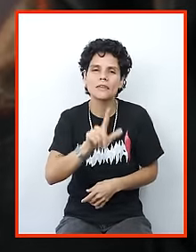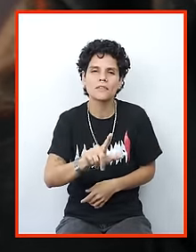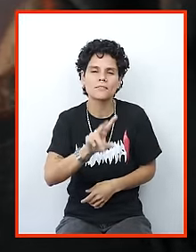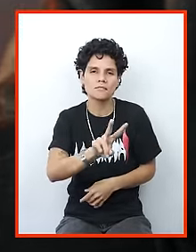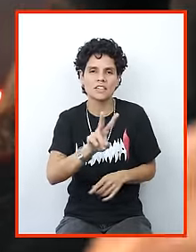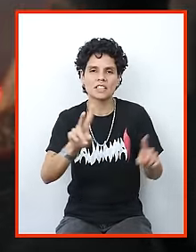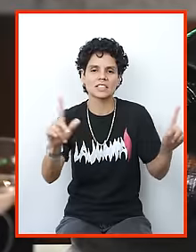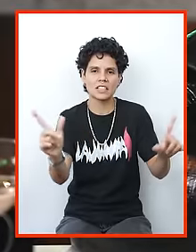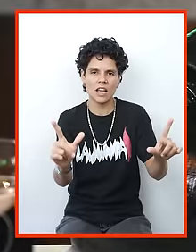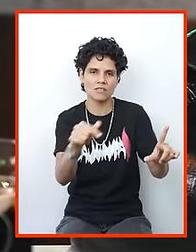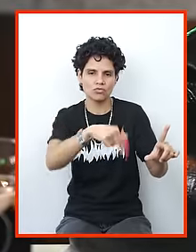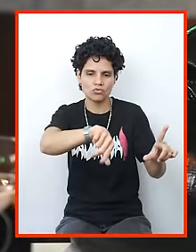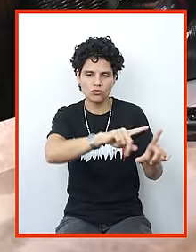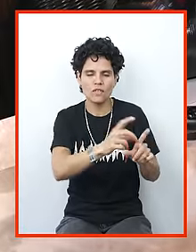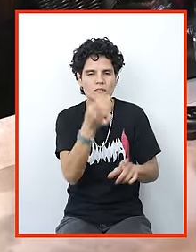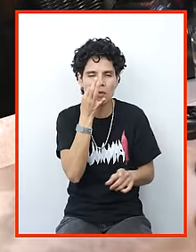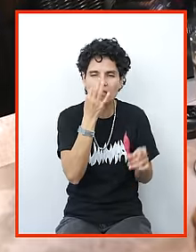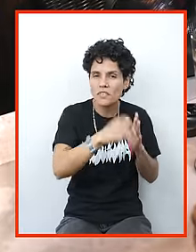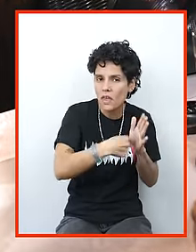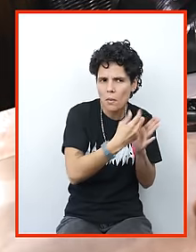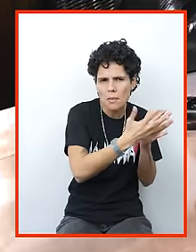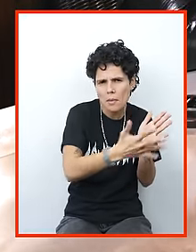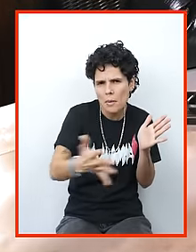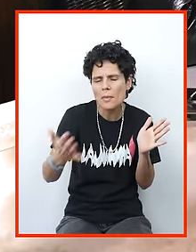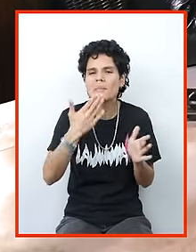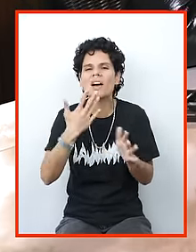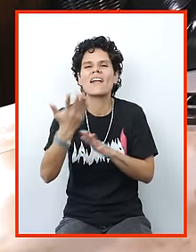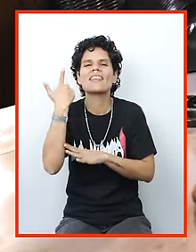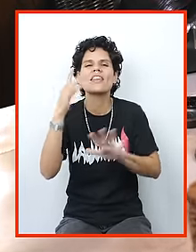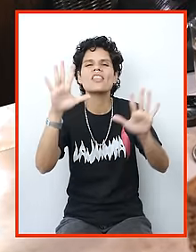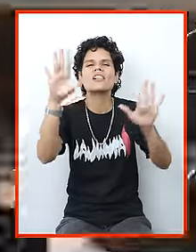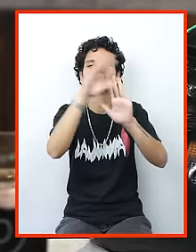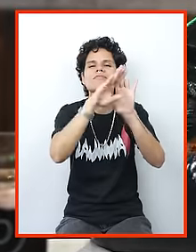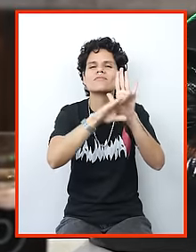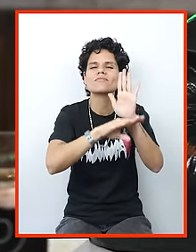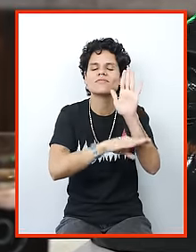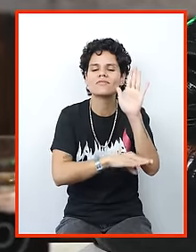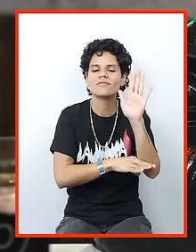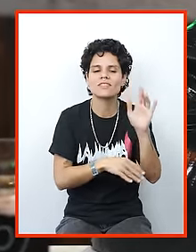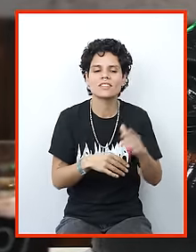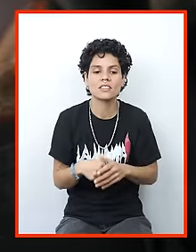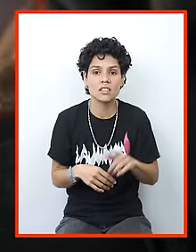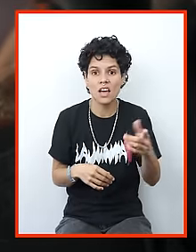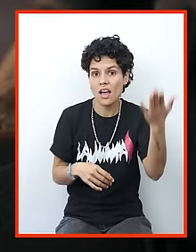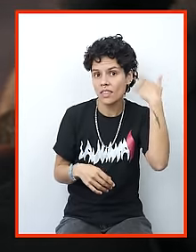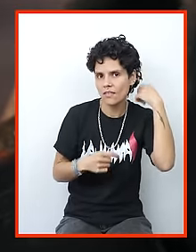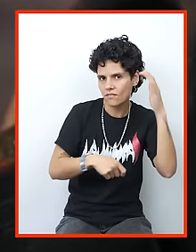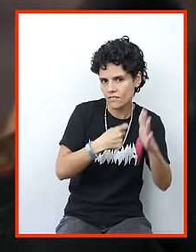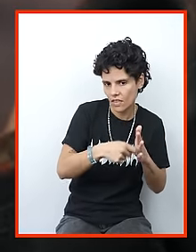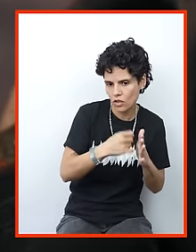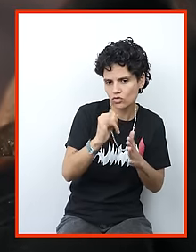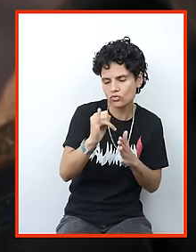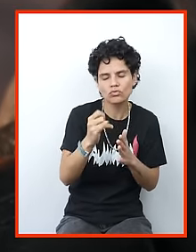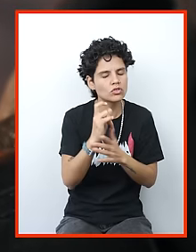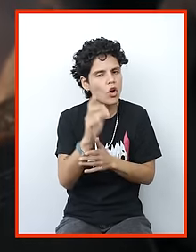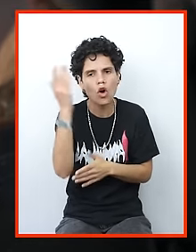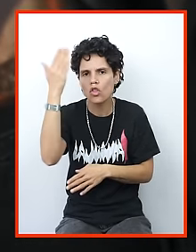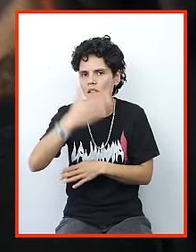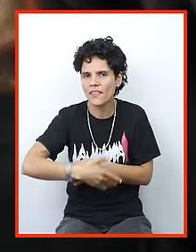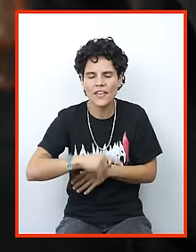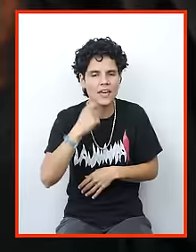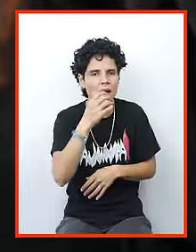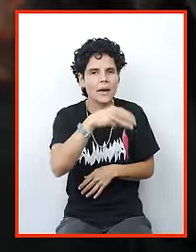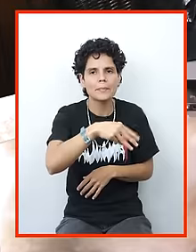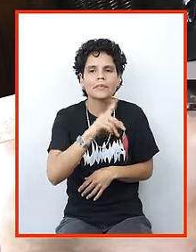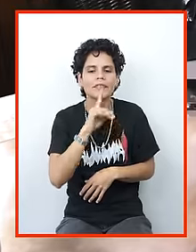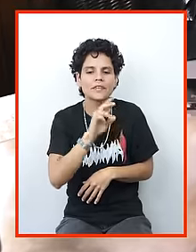Como que lo único que hacía era ver en TV todo el día, esperar los videos favoritos, los días más pedidos en ese cuando tiempo. Cuando en TV tocaba, pasaban claro, videos, porque sí, claro, pues, todo el